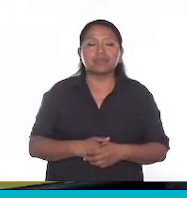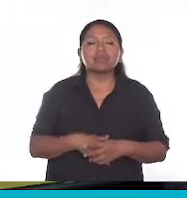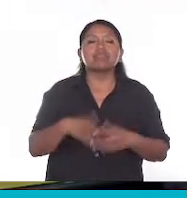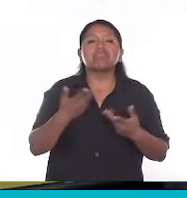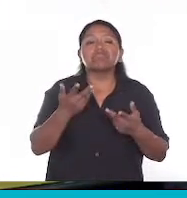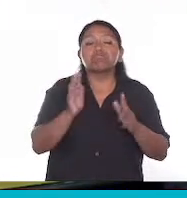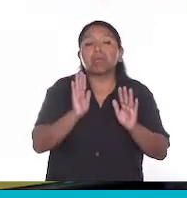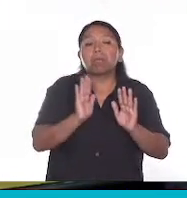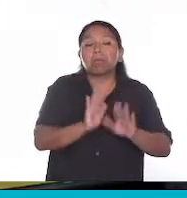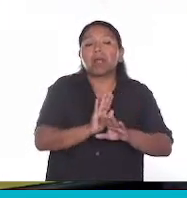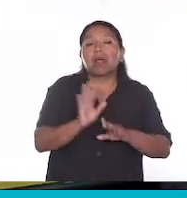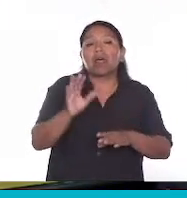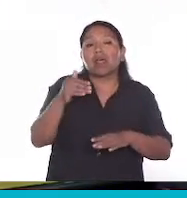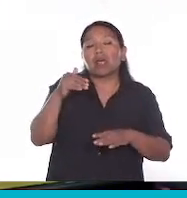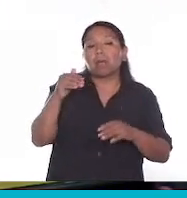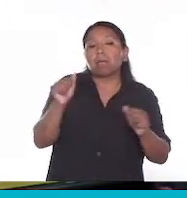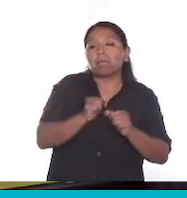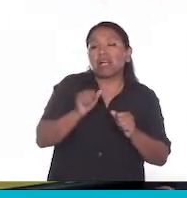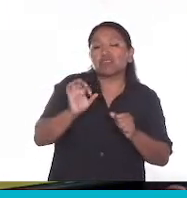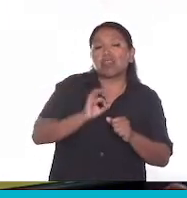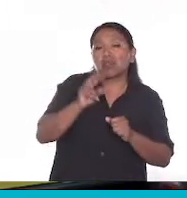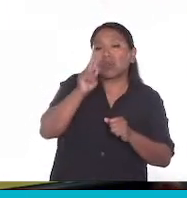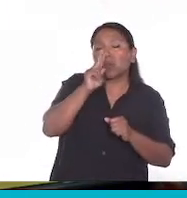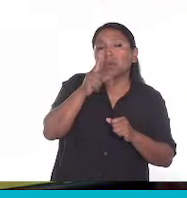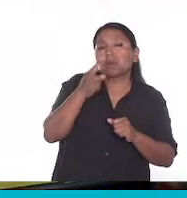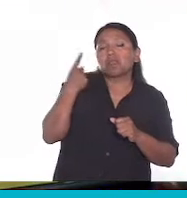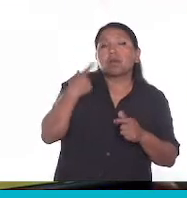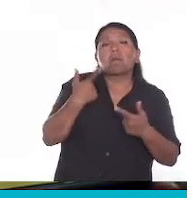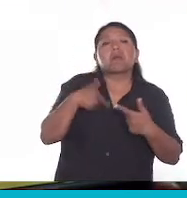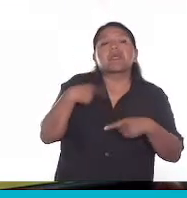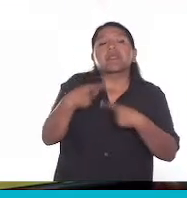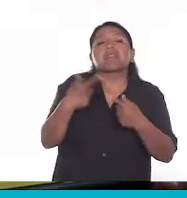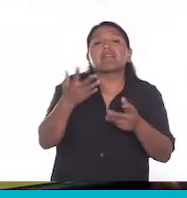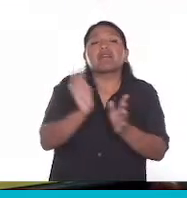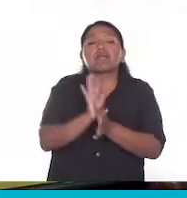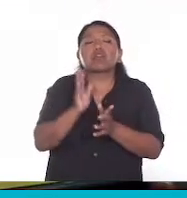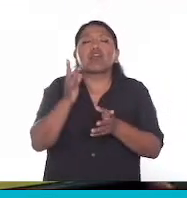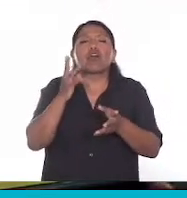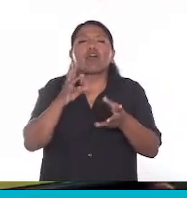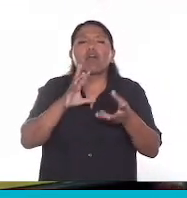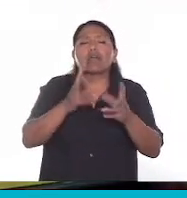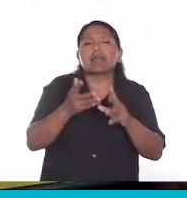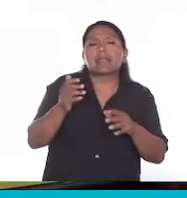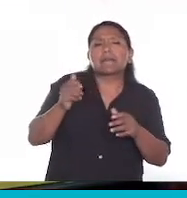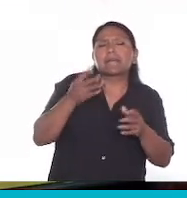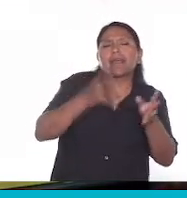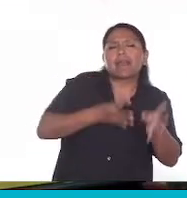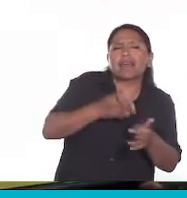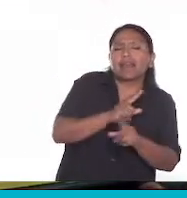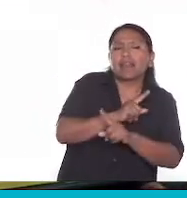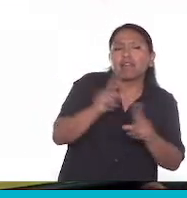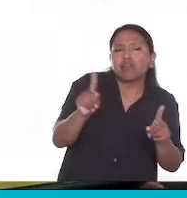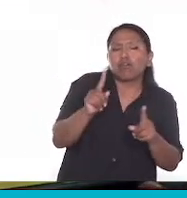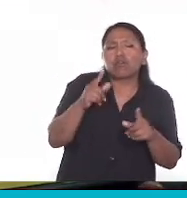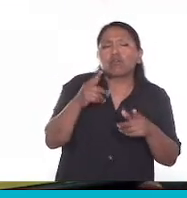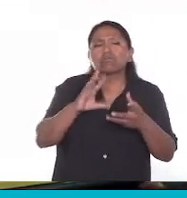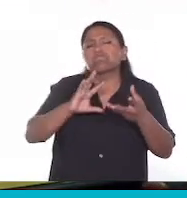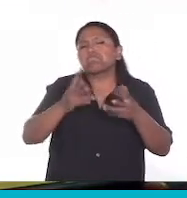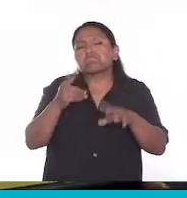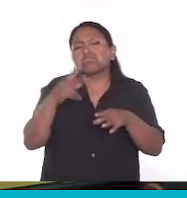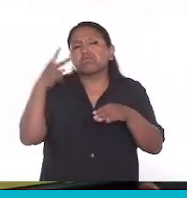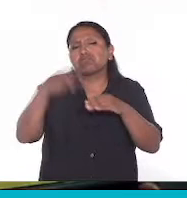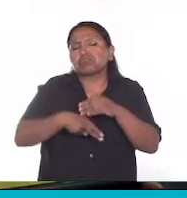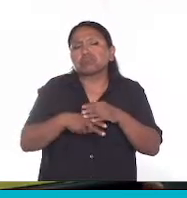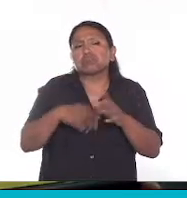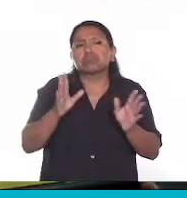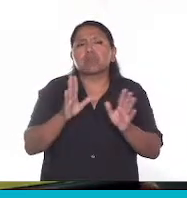están paralizadas desde mayo del 2021 porque dicen que no pueden ser crímenes de guerra y como no son crímenes de guerra, están prescriptos porque no son